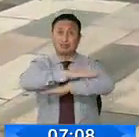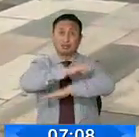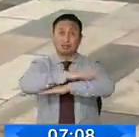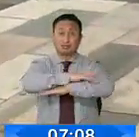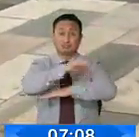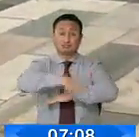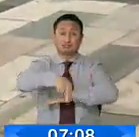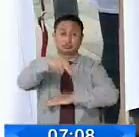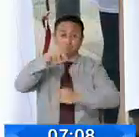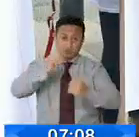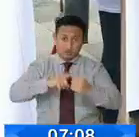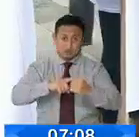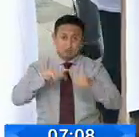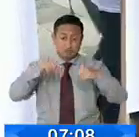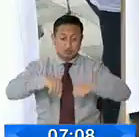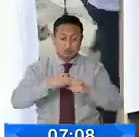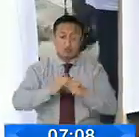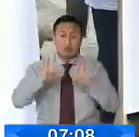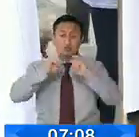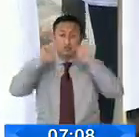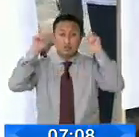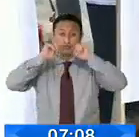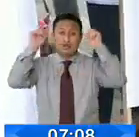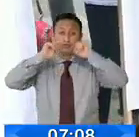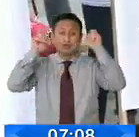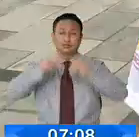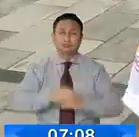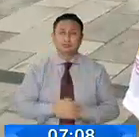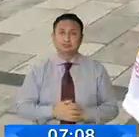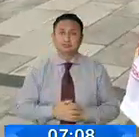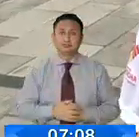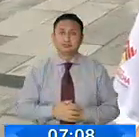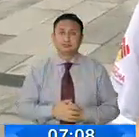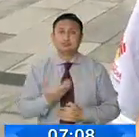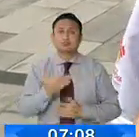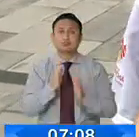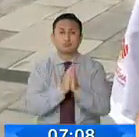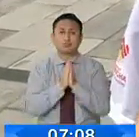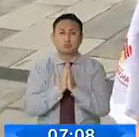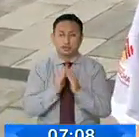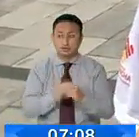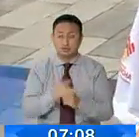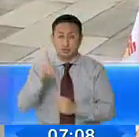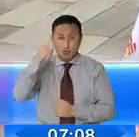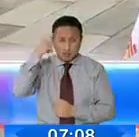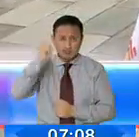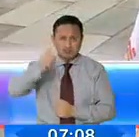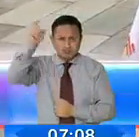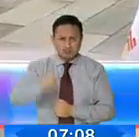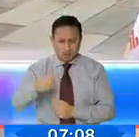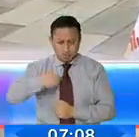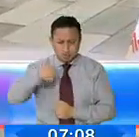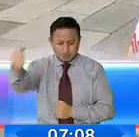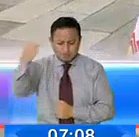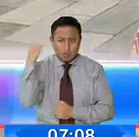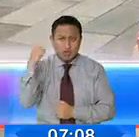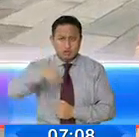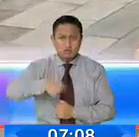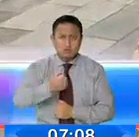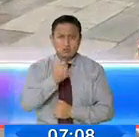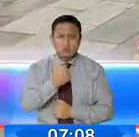al norte de Quito y levantar su voz con un solo pedido. Le pido, le exijo al gobierno nuestro derecho a las